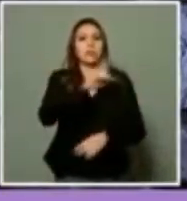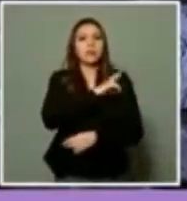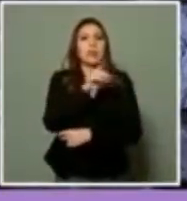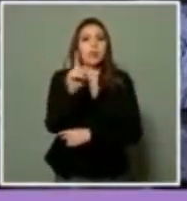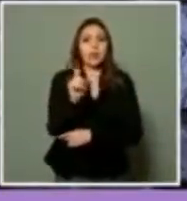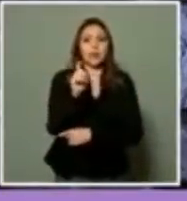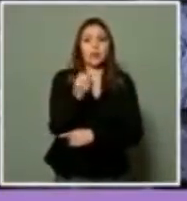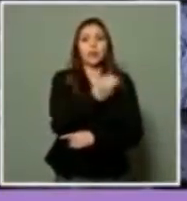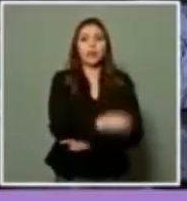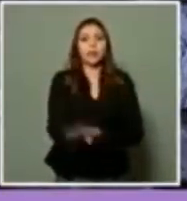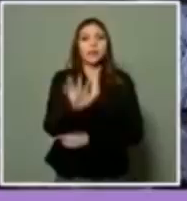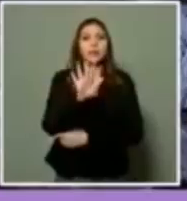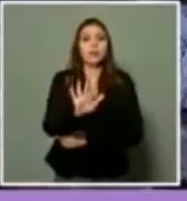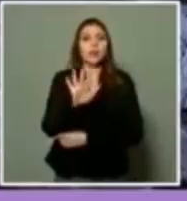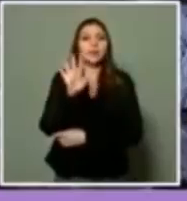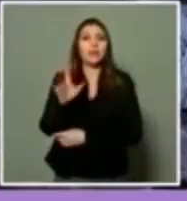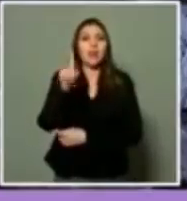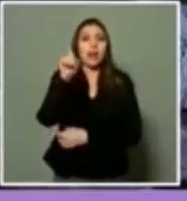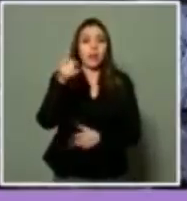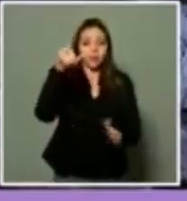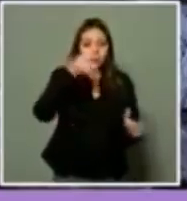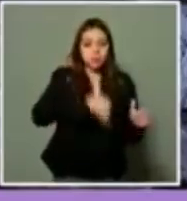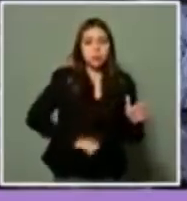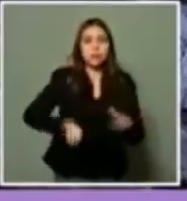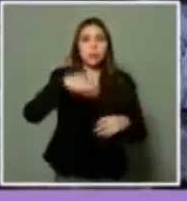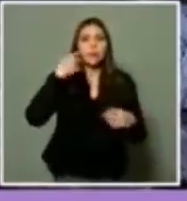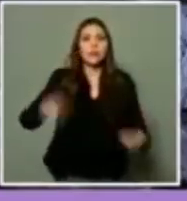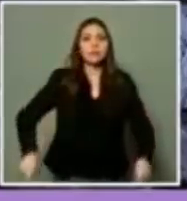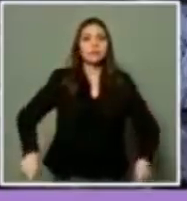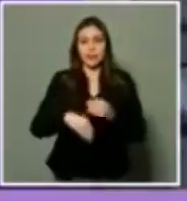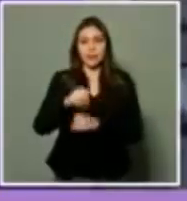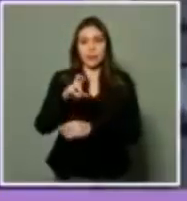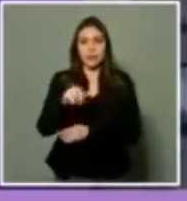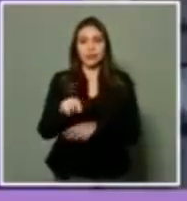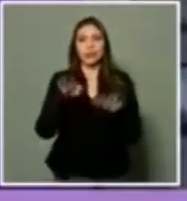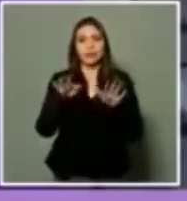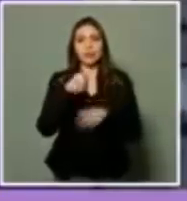las cuencas privatizadas. No puede ser tanto cinismo.